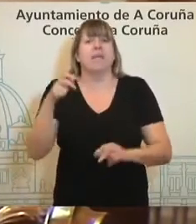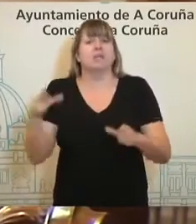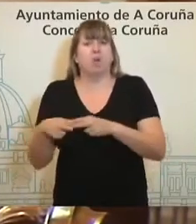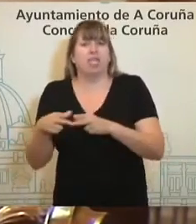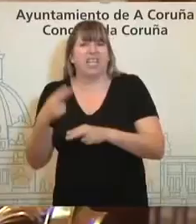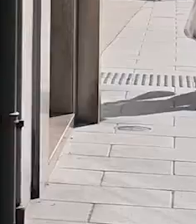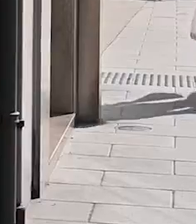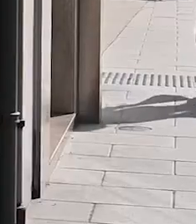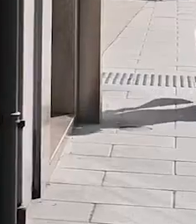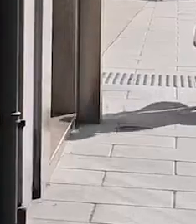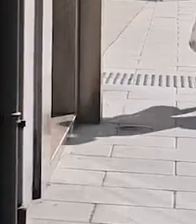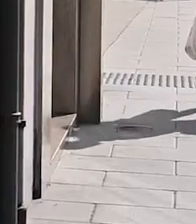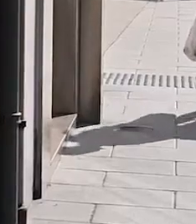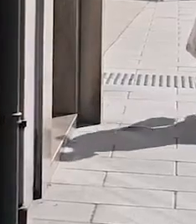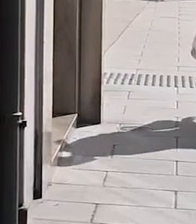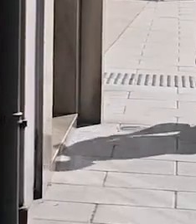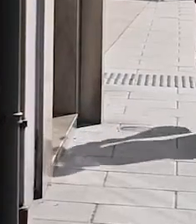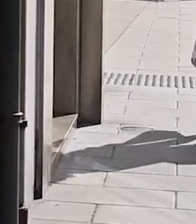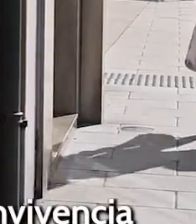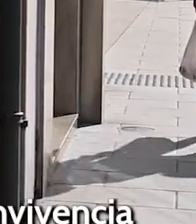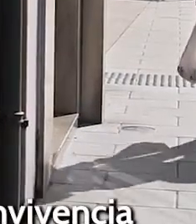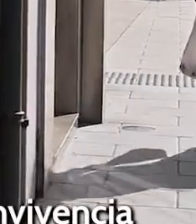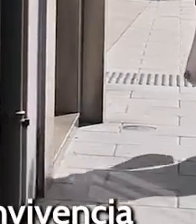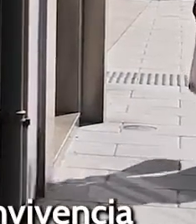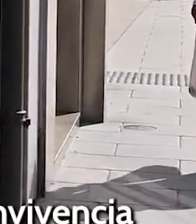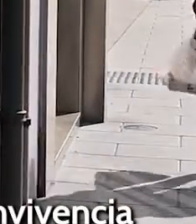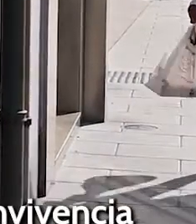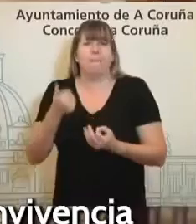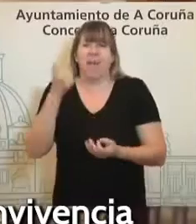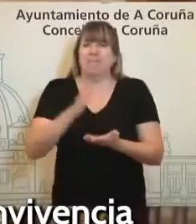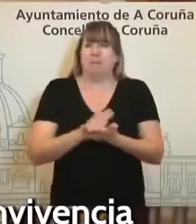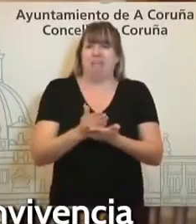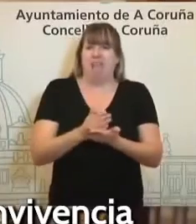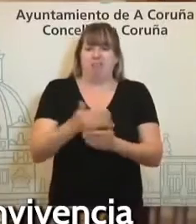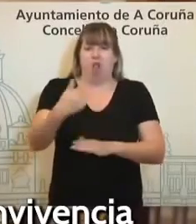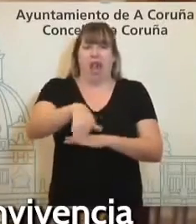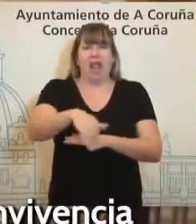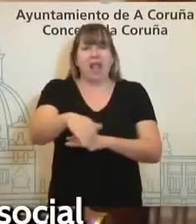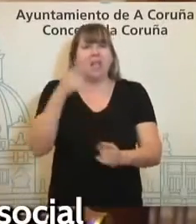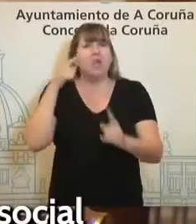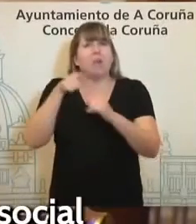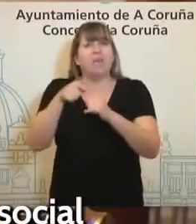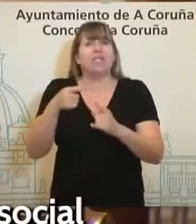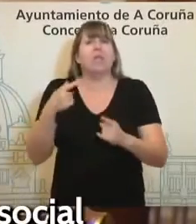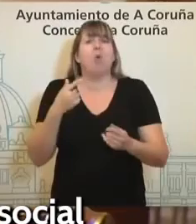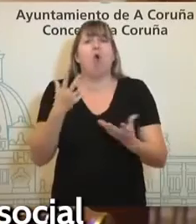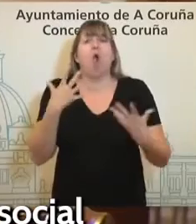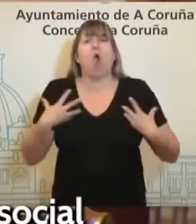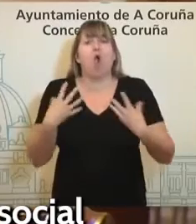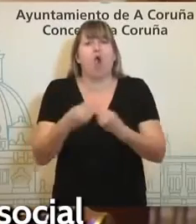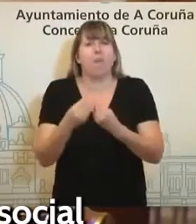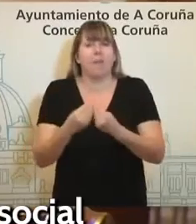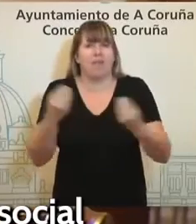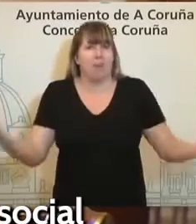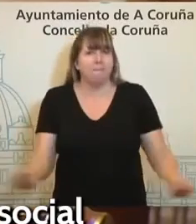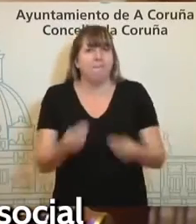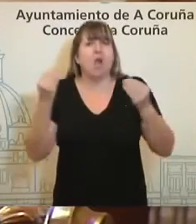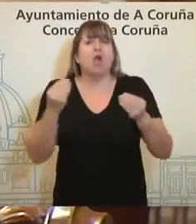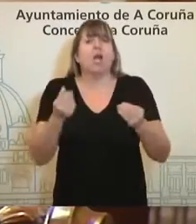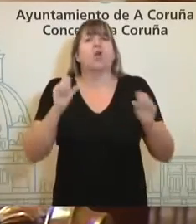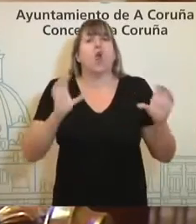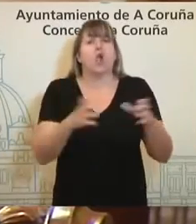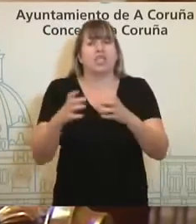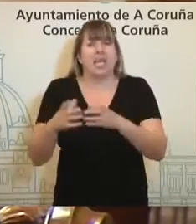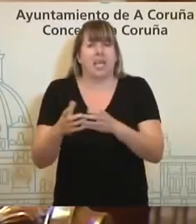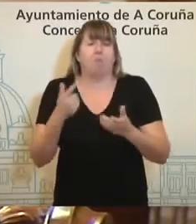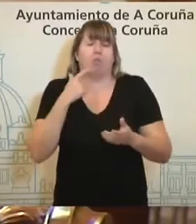loita contra a soidade, con traballar coa mocidade, con mediación en rúa para mellorar a convivencia, con mellora dos equipos de atención social e con